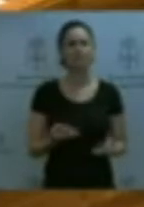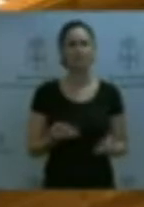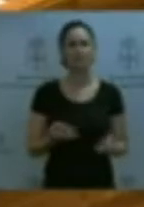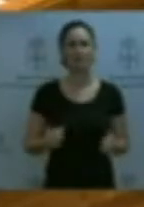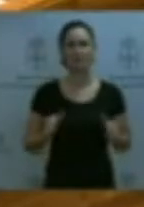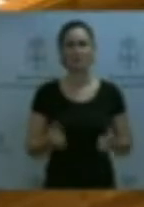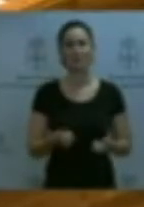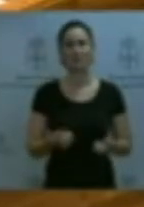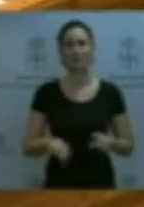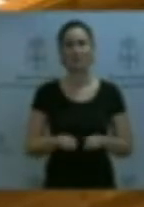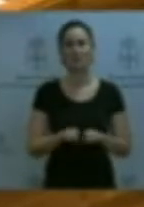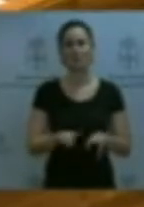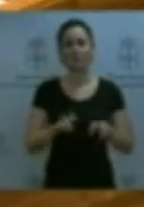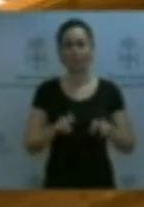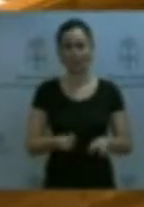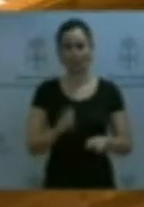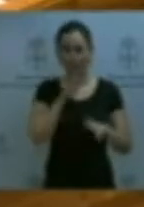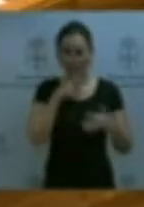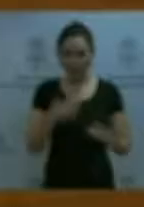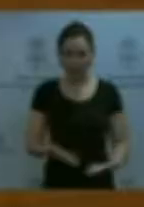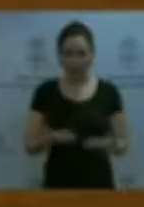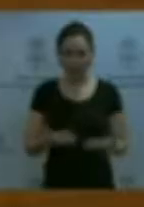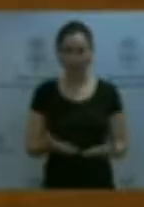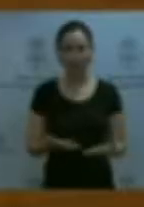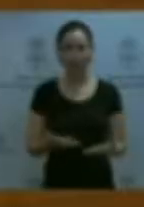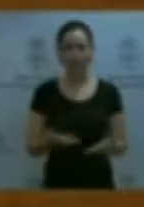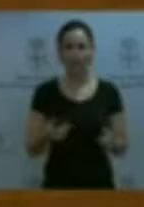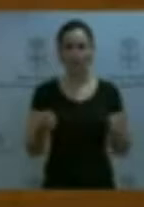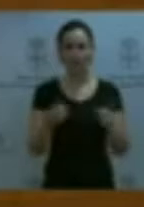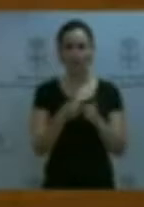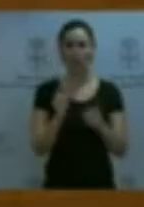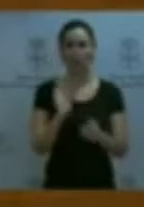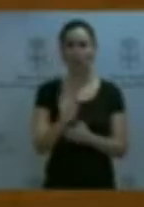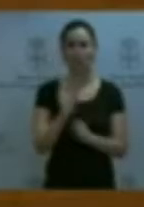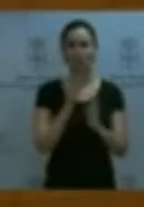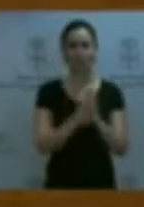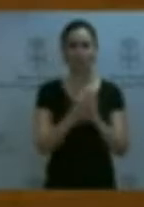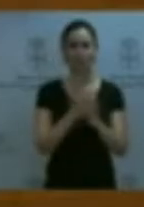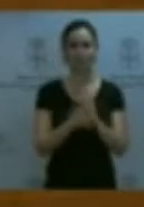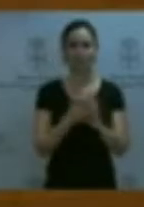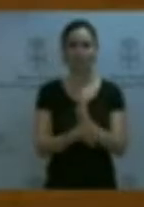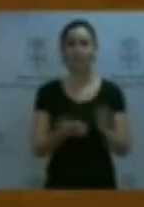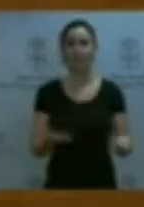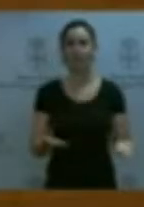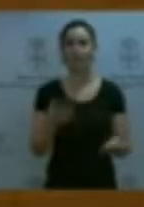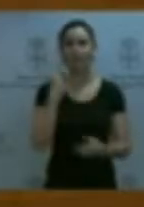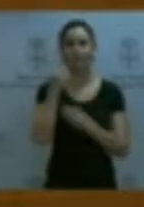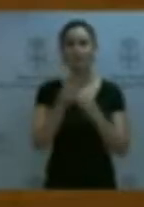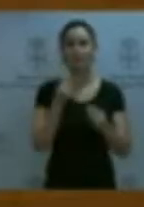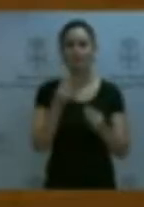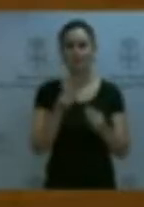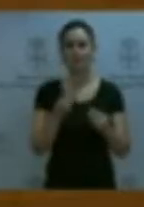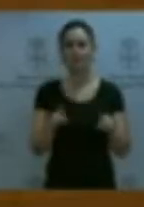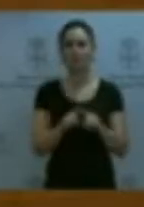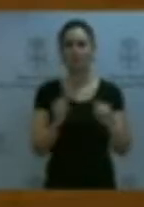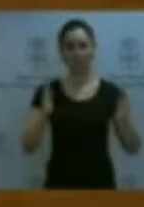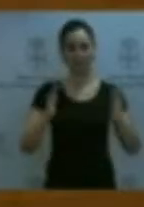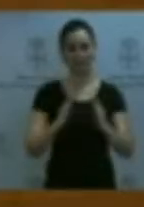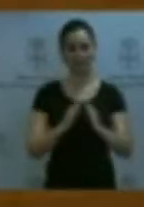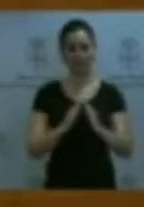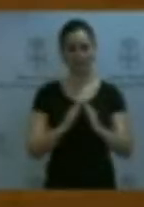breve exposición. Creemos, señorías, que el teletrabajo debe tener un lugar de referencia